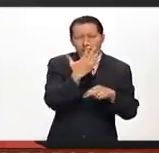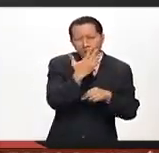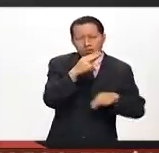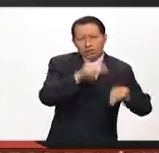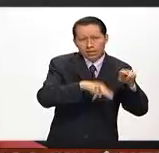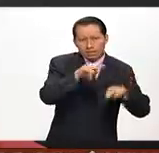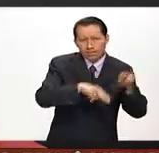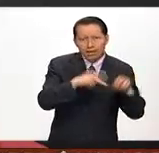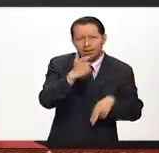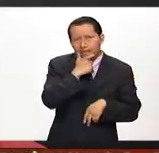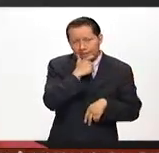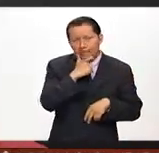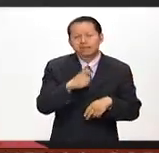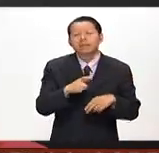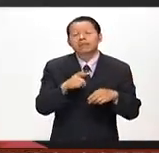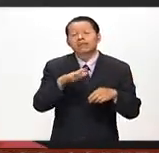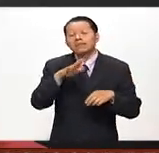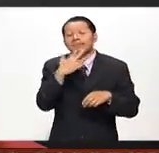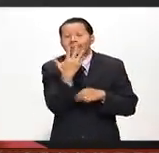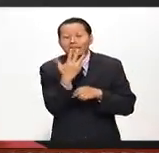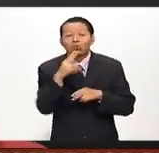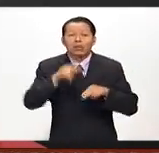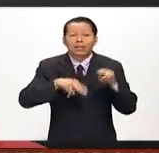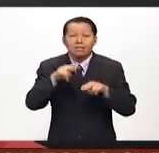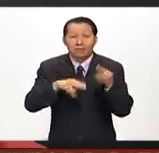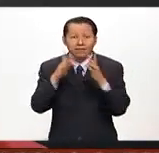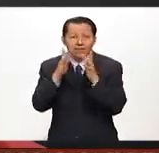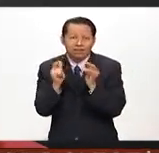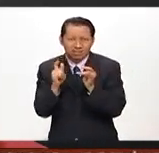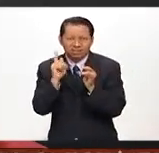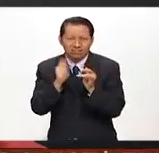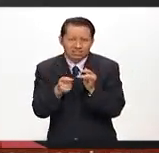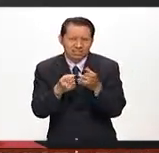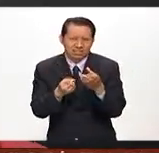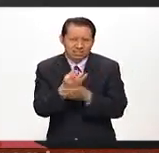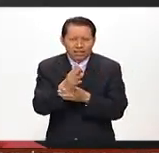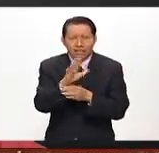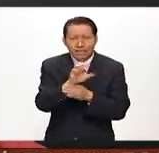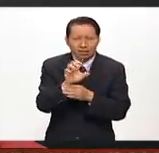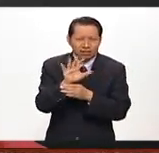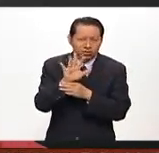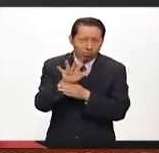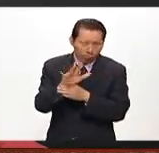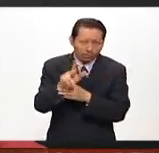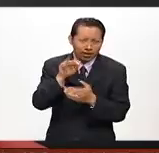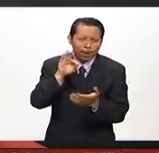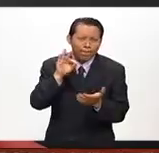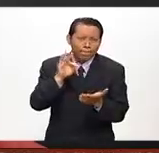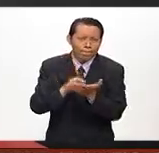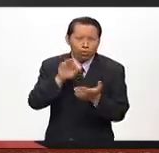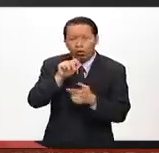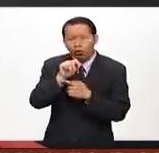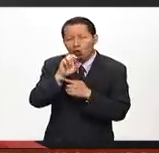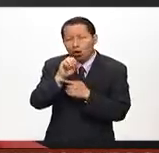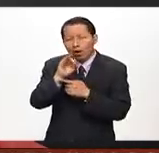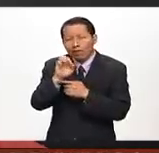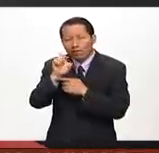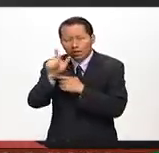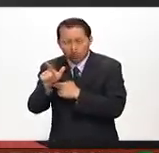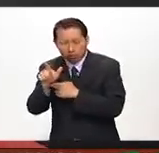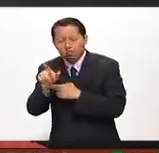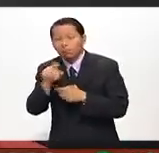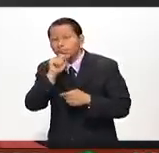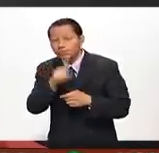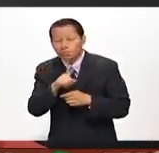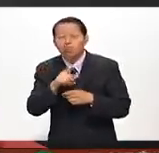inglés, 5 niveles de francés, en donde salen con un 550 puntos TOEFL y con un DELF 2. Los chicos